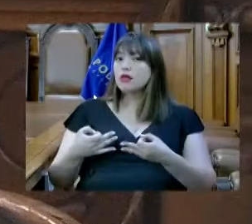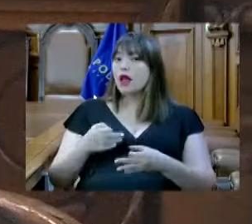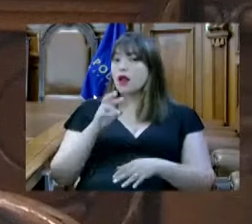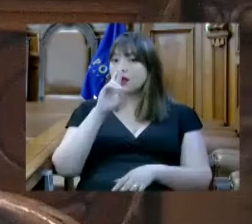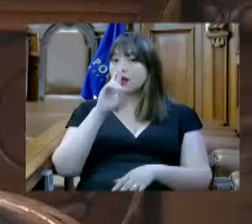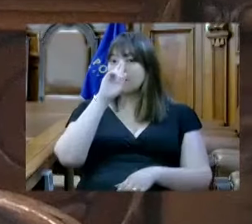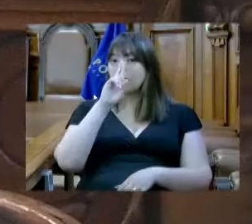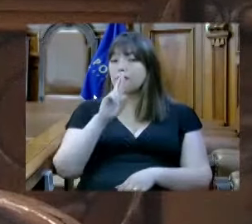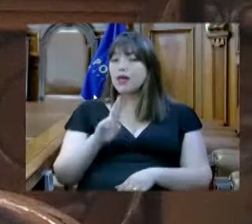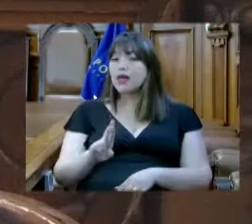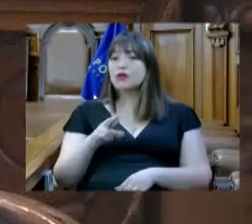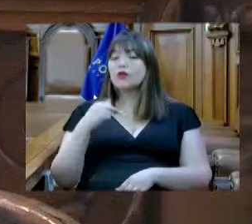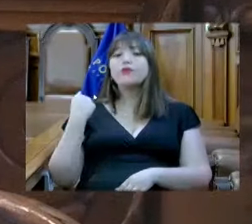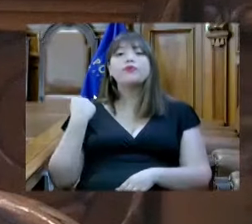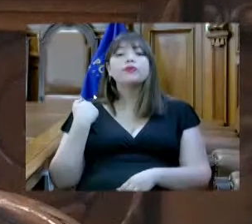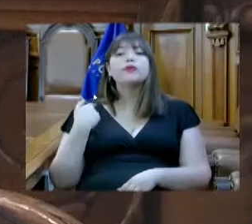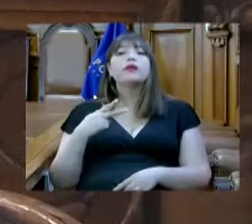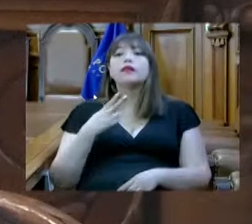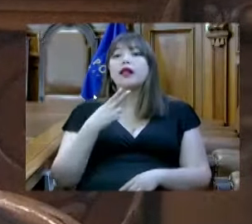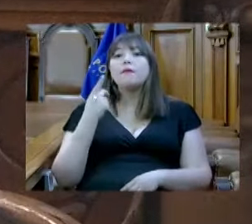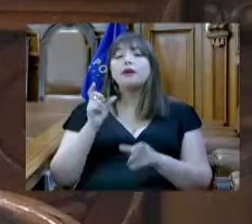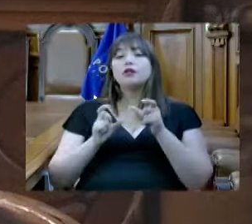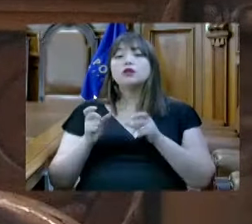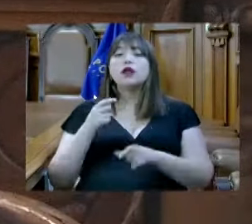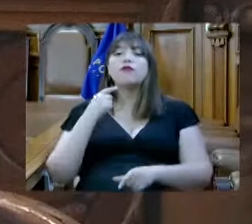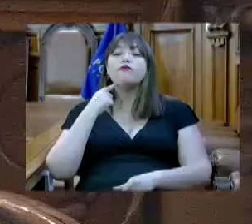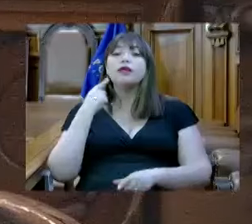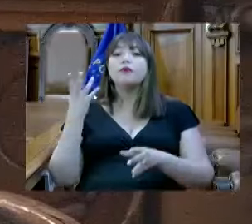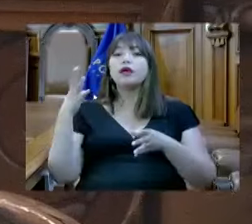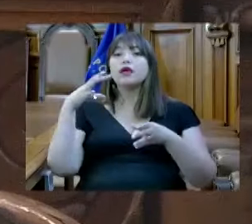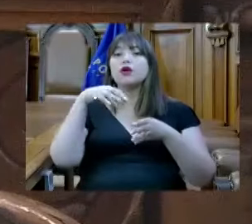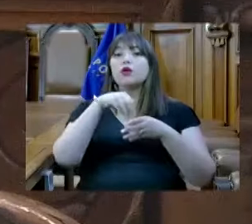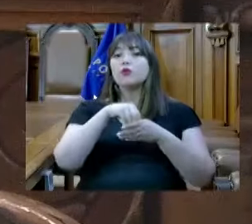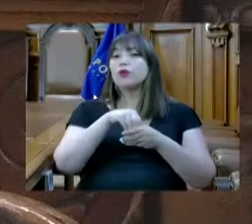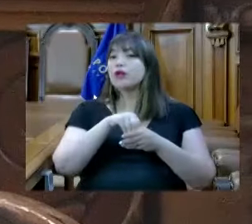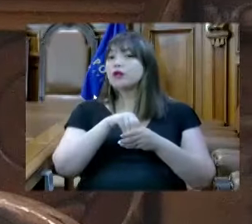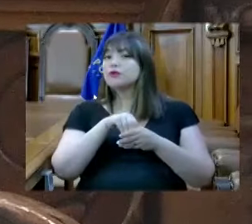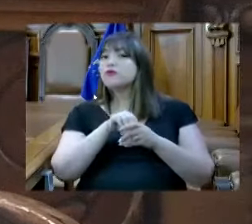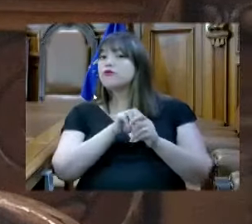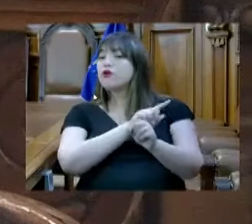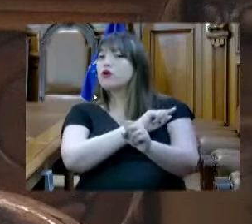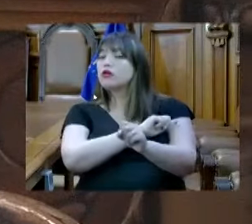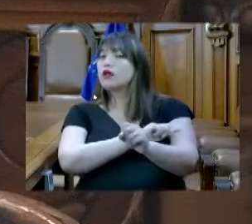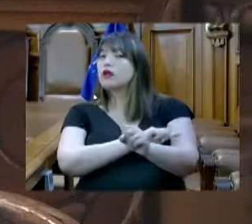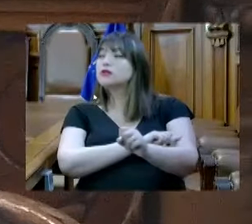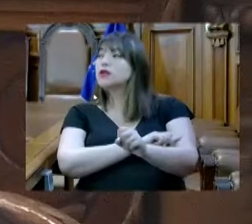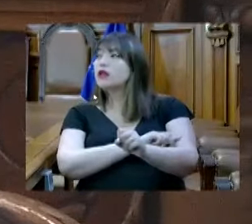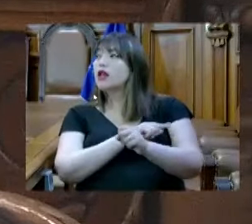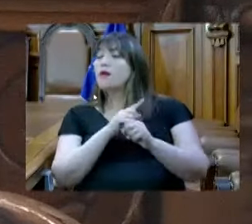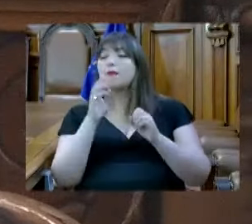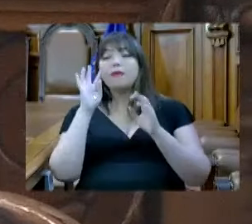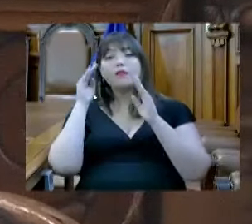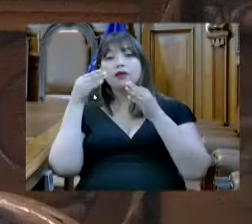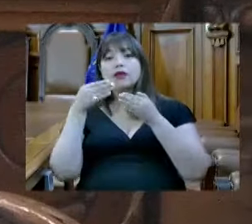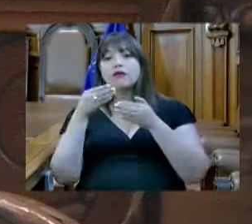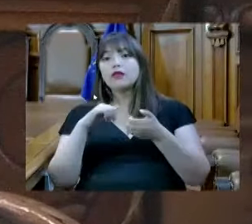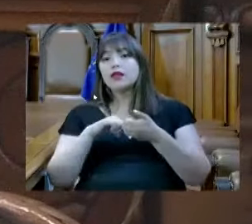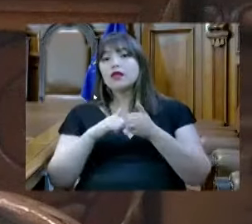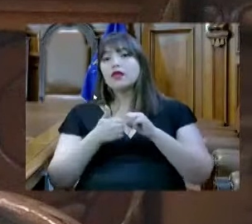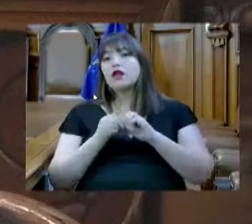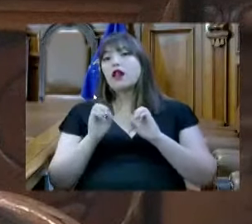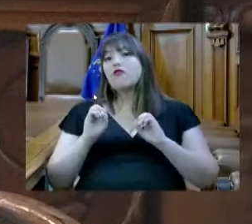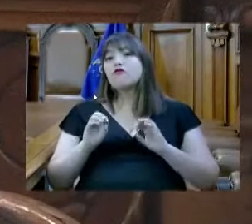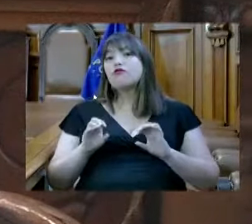la dignidad de las mujeres víctimas, incorporar y fortalecer la perspectiva de género en la formación